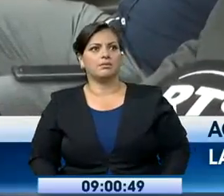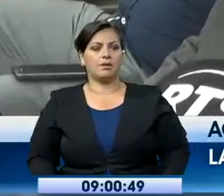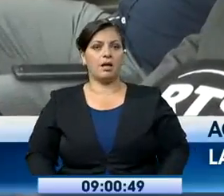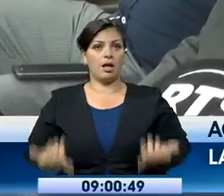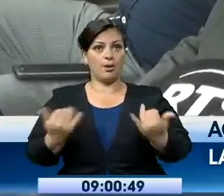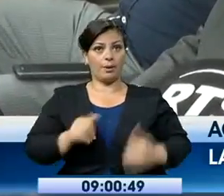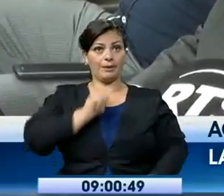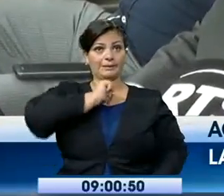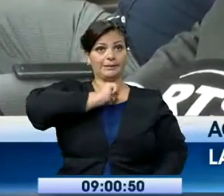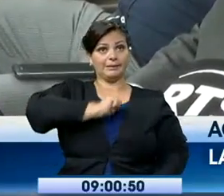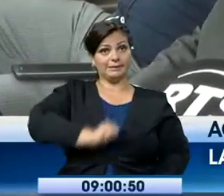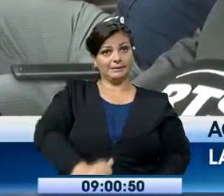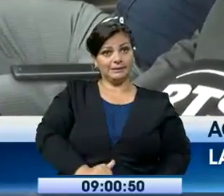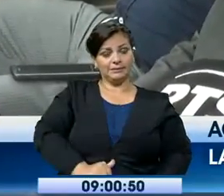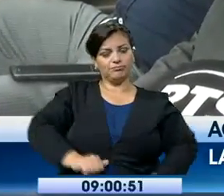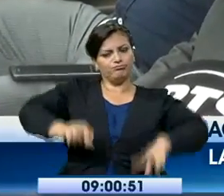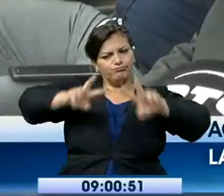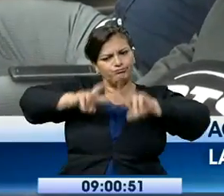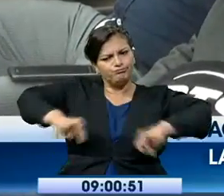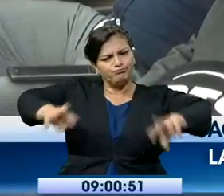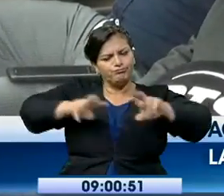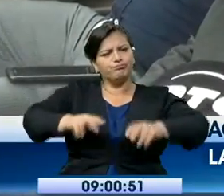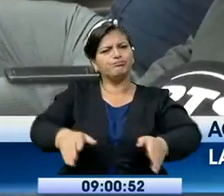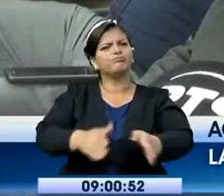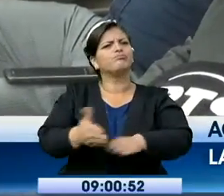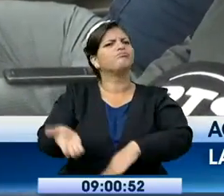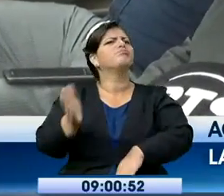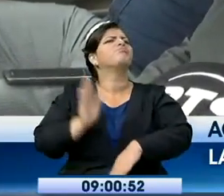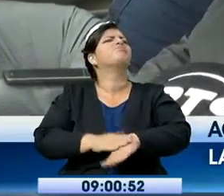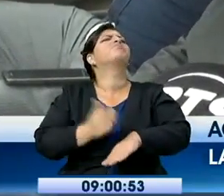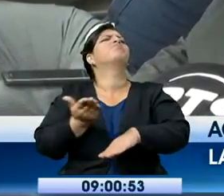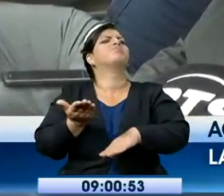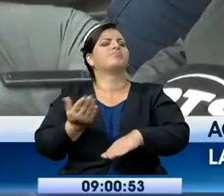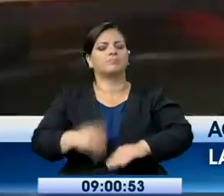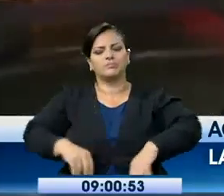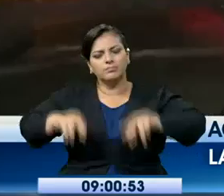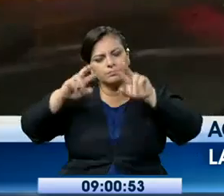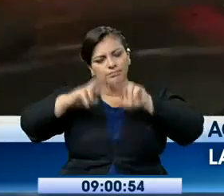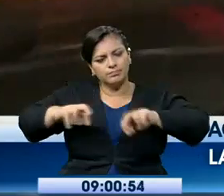determinar cuáles fueron las causas del fallecimiento del